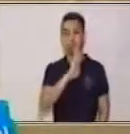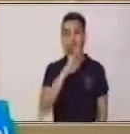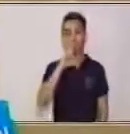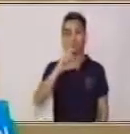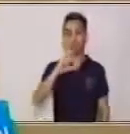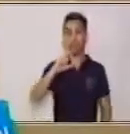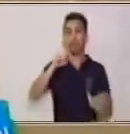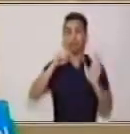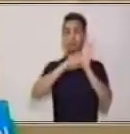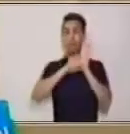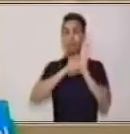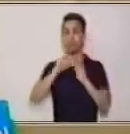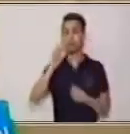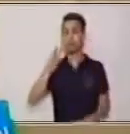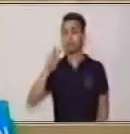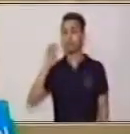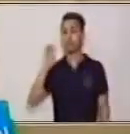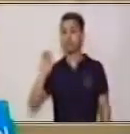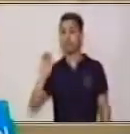menos 2E